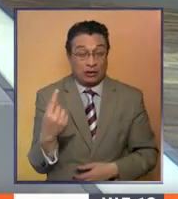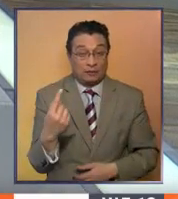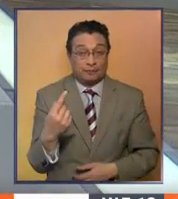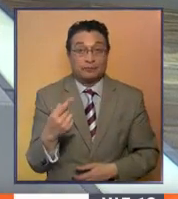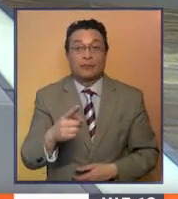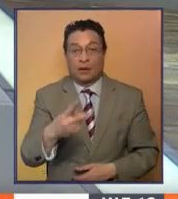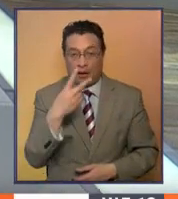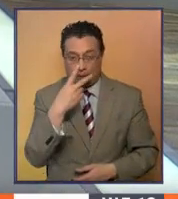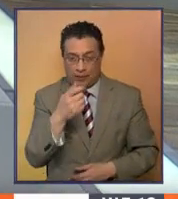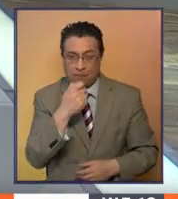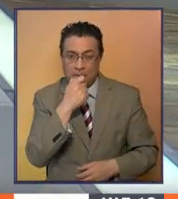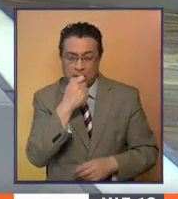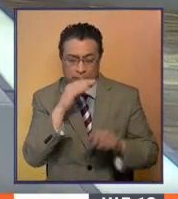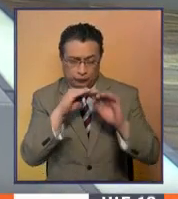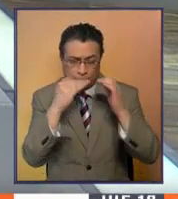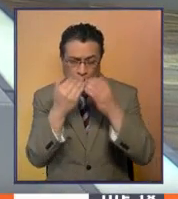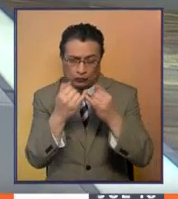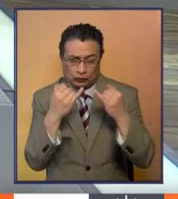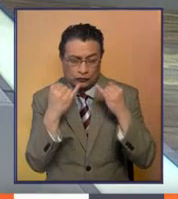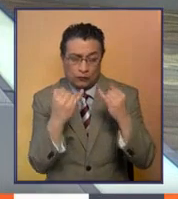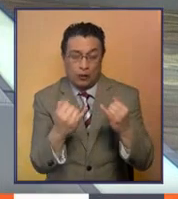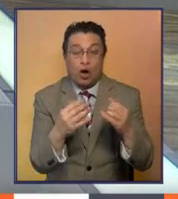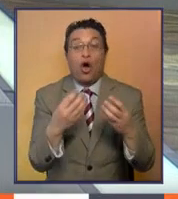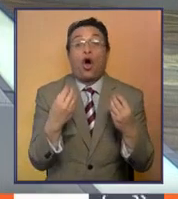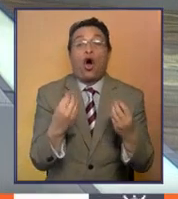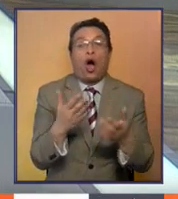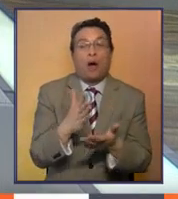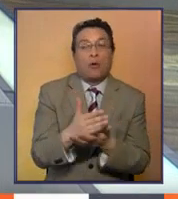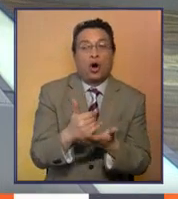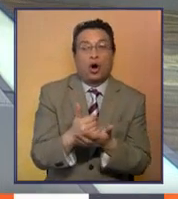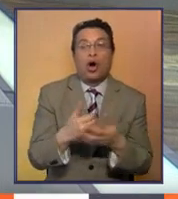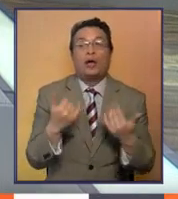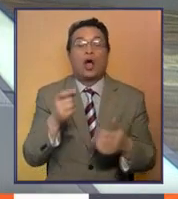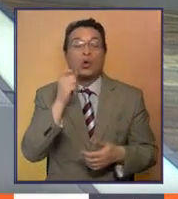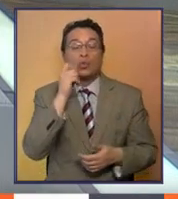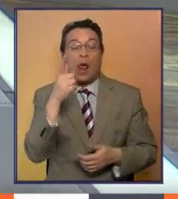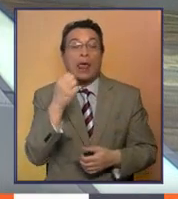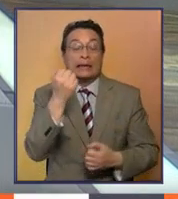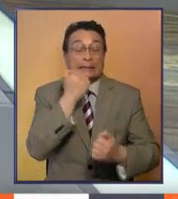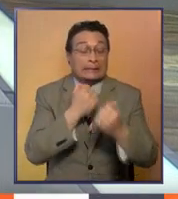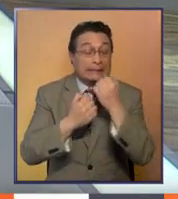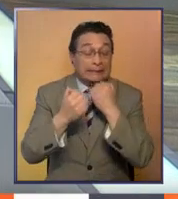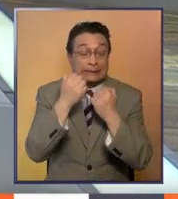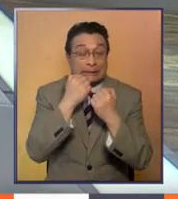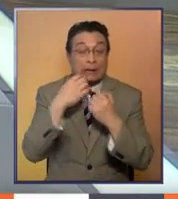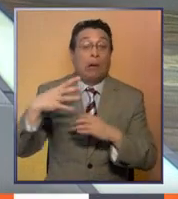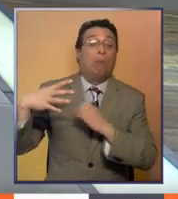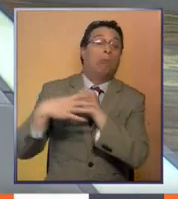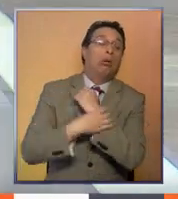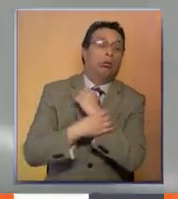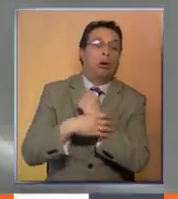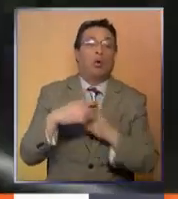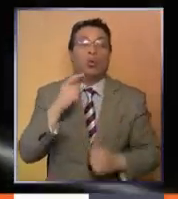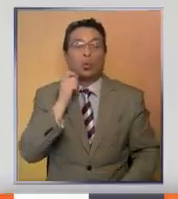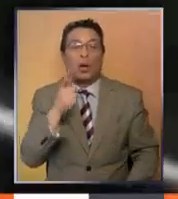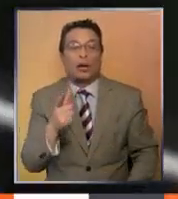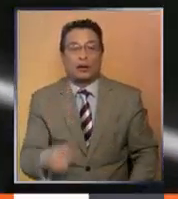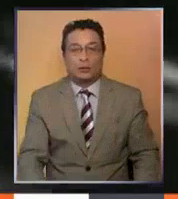pablo álamos nos cuenta ahora cómo actuaban y cuáles fueron los errores que permitieron su detención